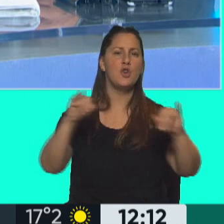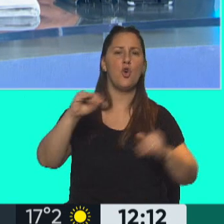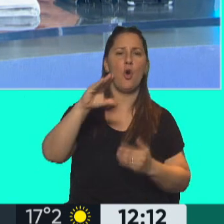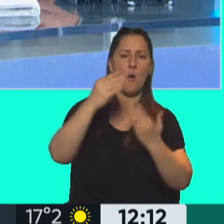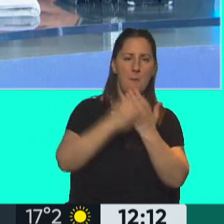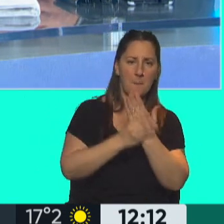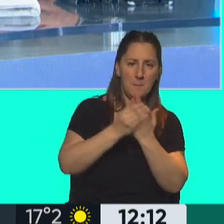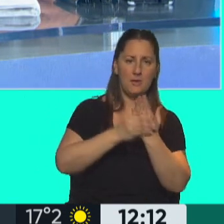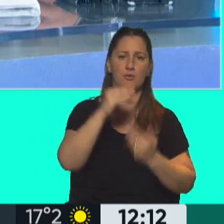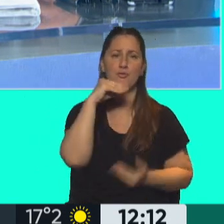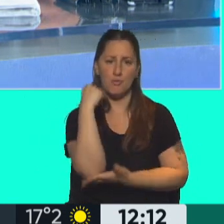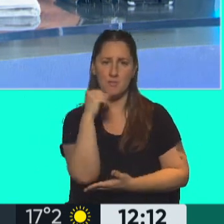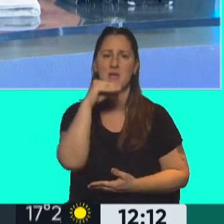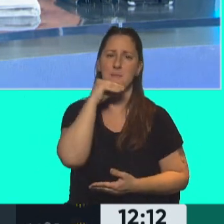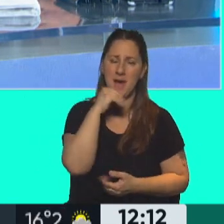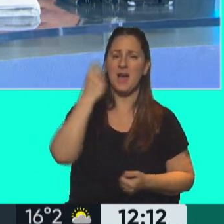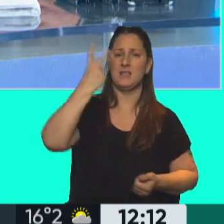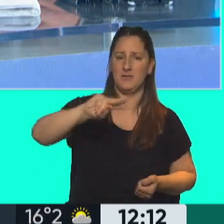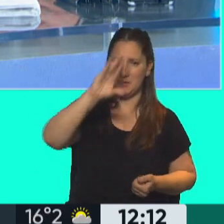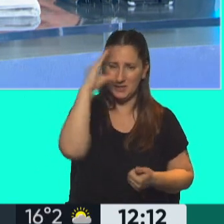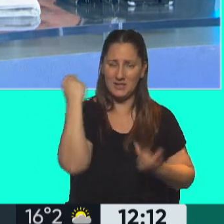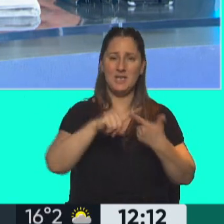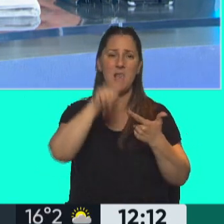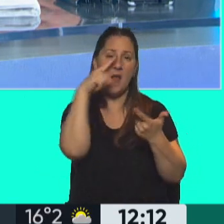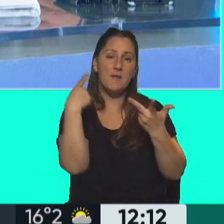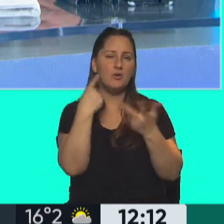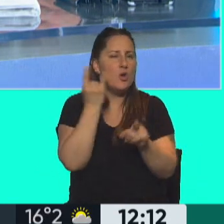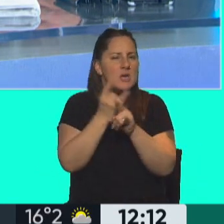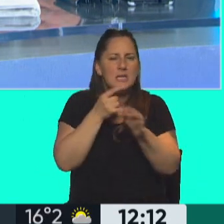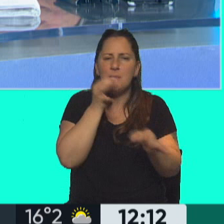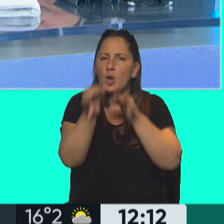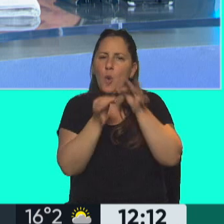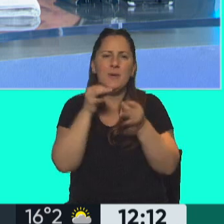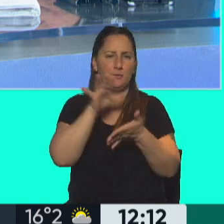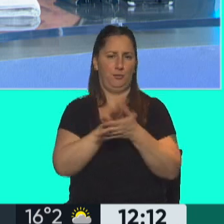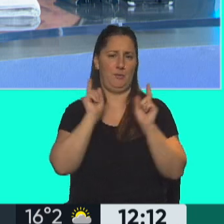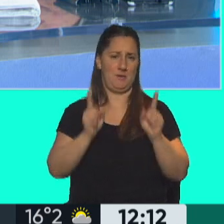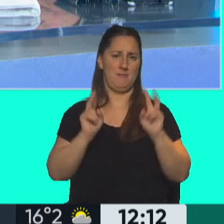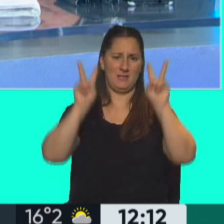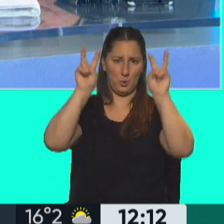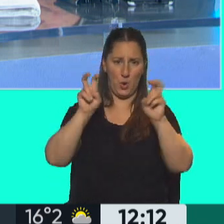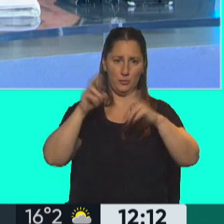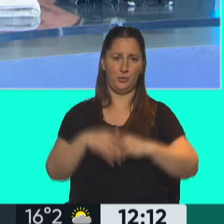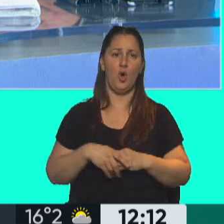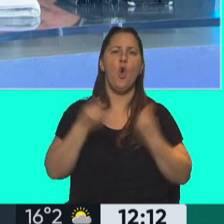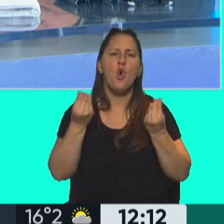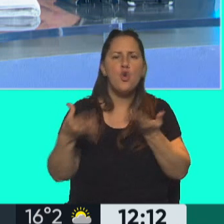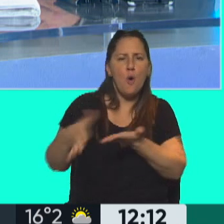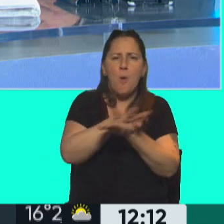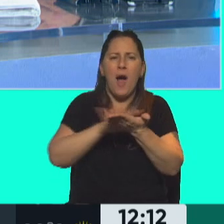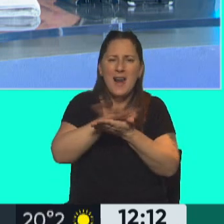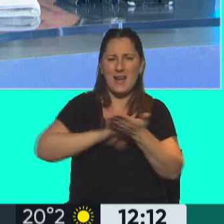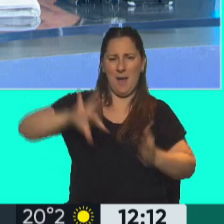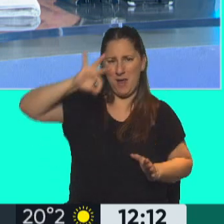ministro de Economía, y la vicepresidenta Cristina Fernández de Kirchner conversan habitualmente sobre esta situación, sobre cómo recomponer el salario de